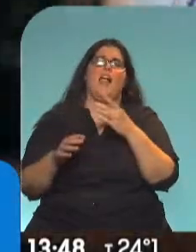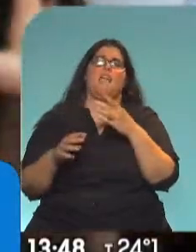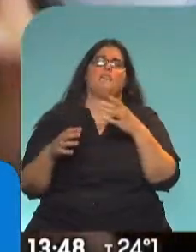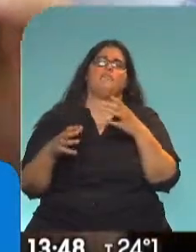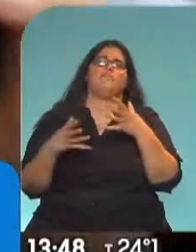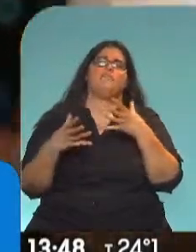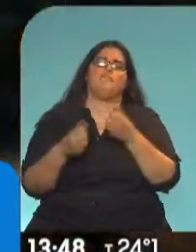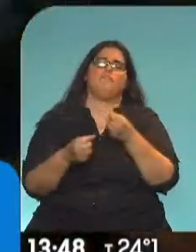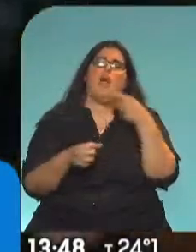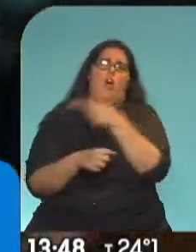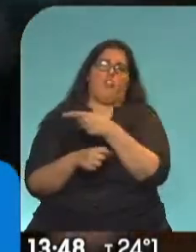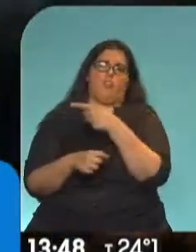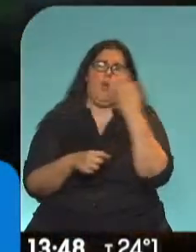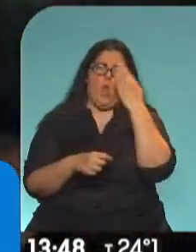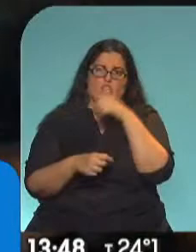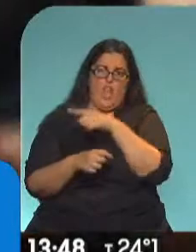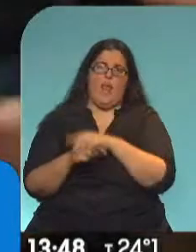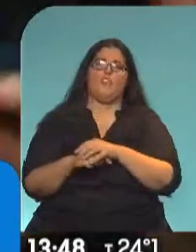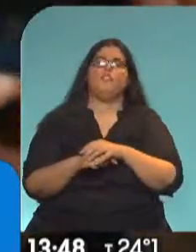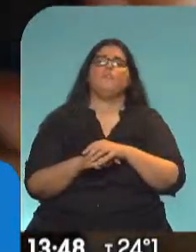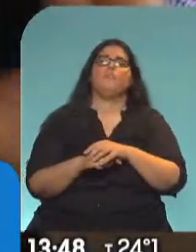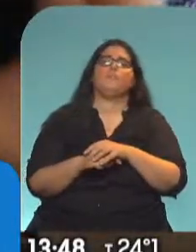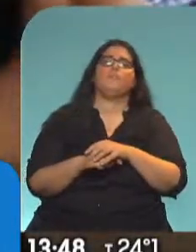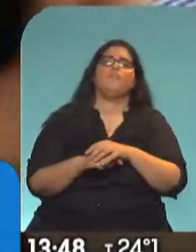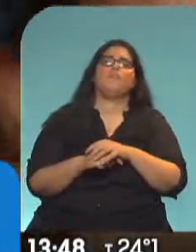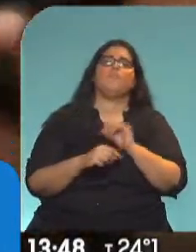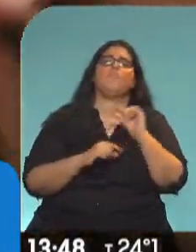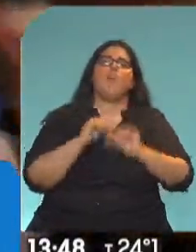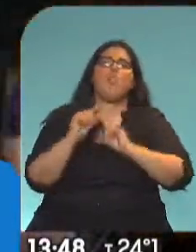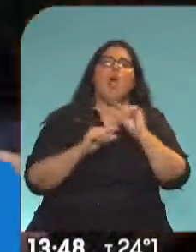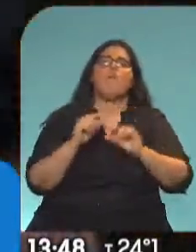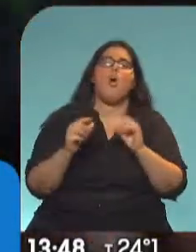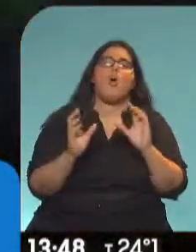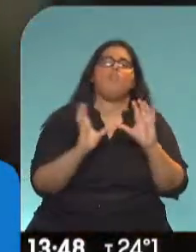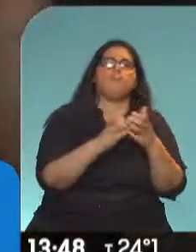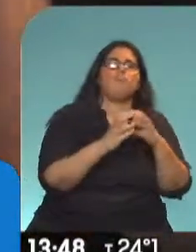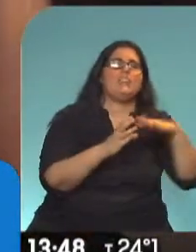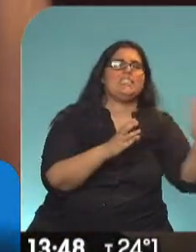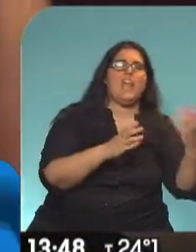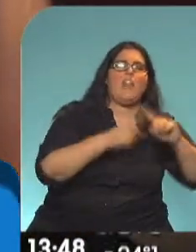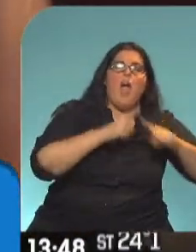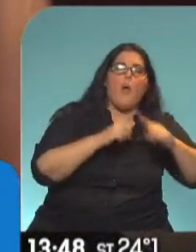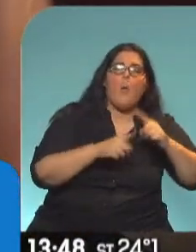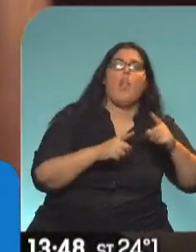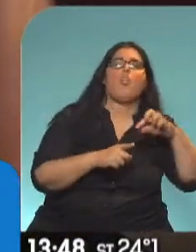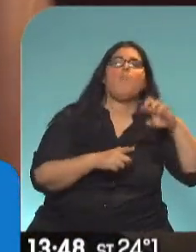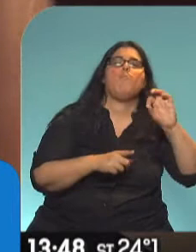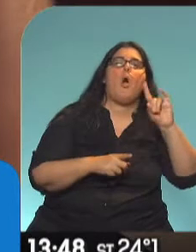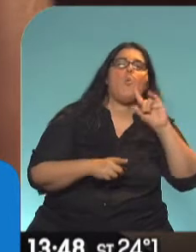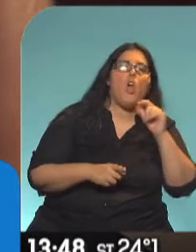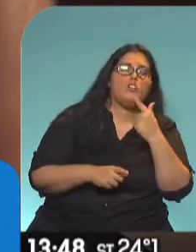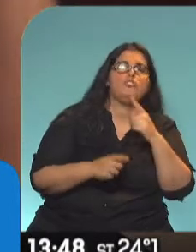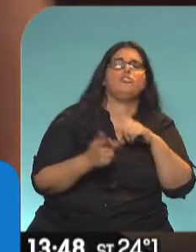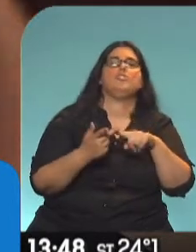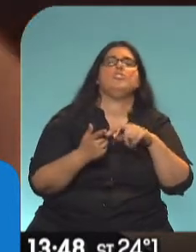el petismo, se avecina un escenario de consensos con otras fuerzas de izquierda representadas por figuras como Boulos y la ex